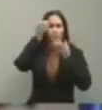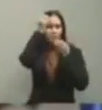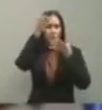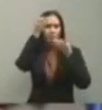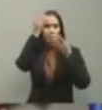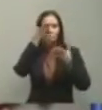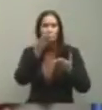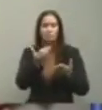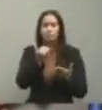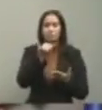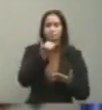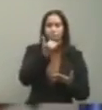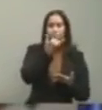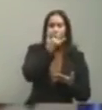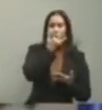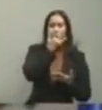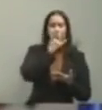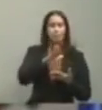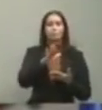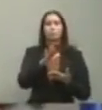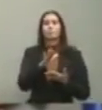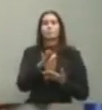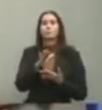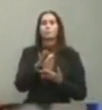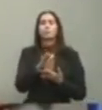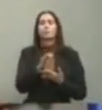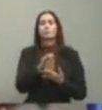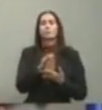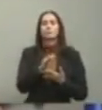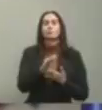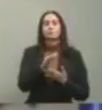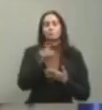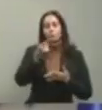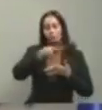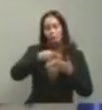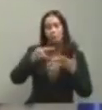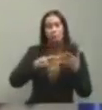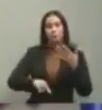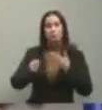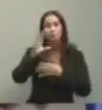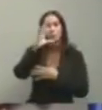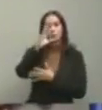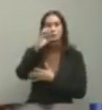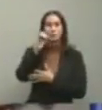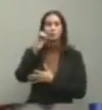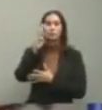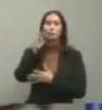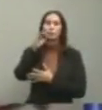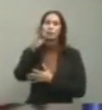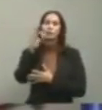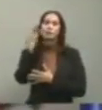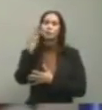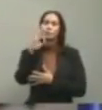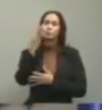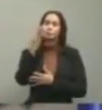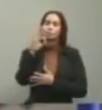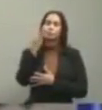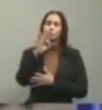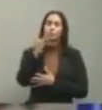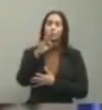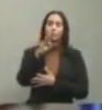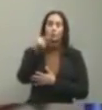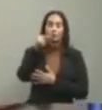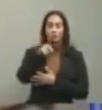informaciones no oficiales acerca del hobby 19 del que